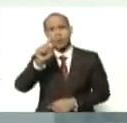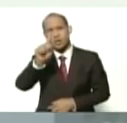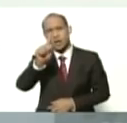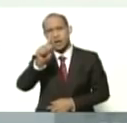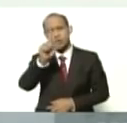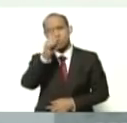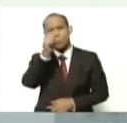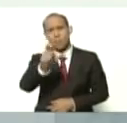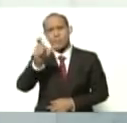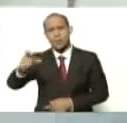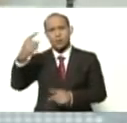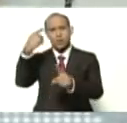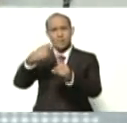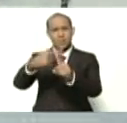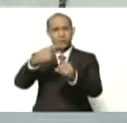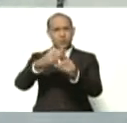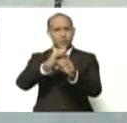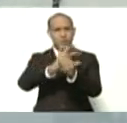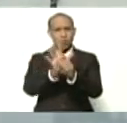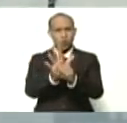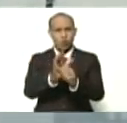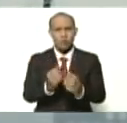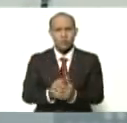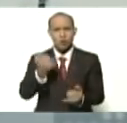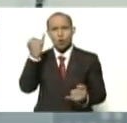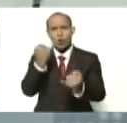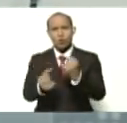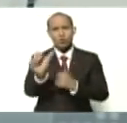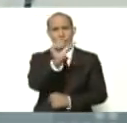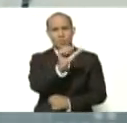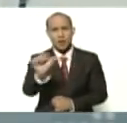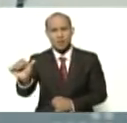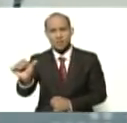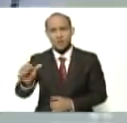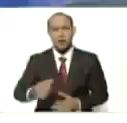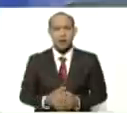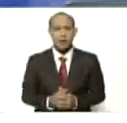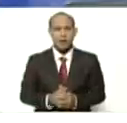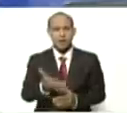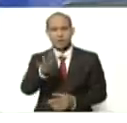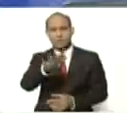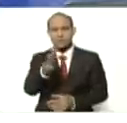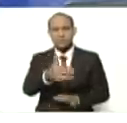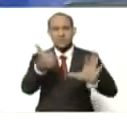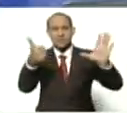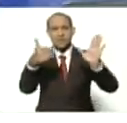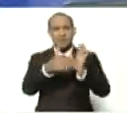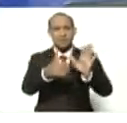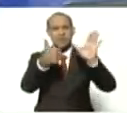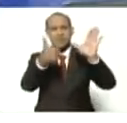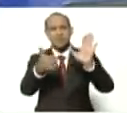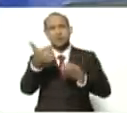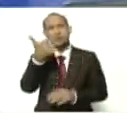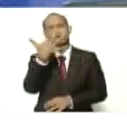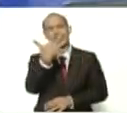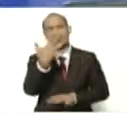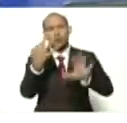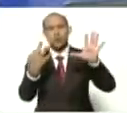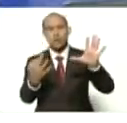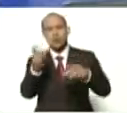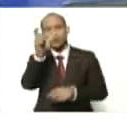activos en la última semana hemos mantenido en promedio seis mil 658